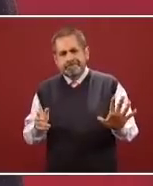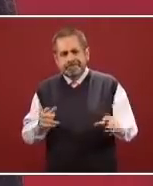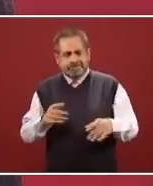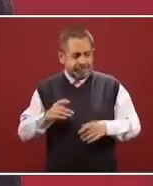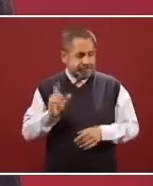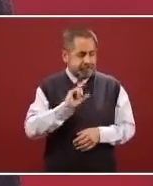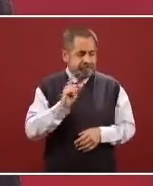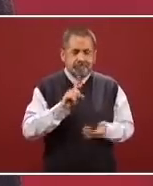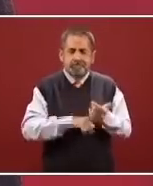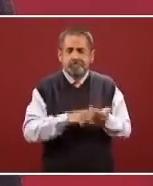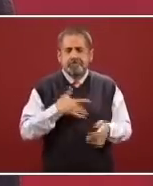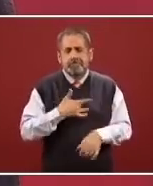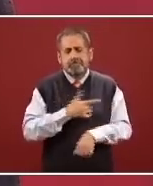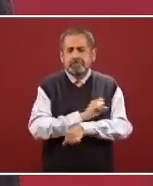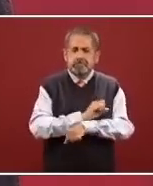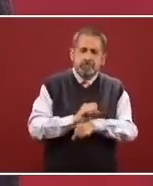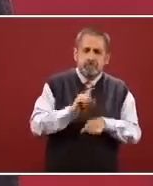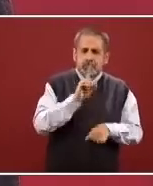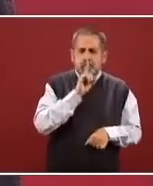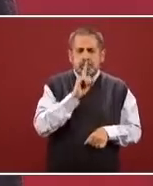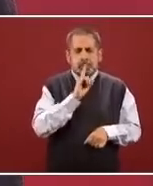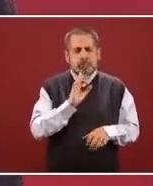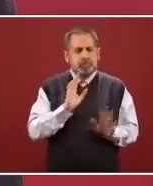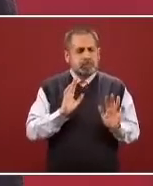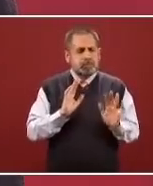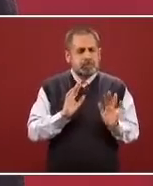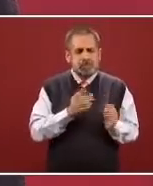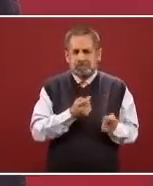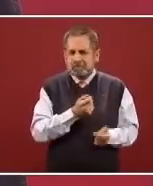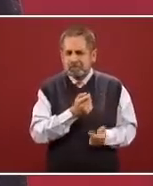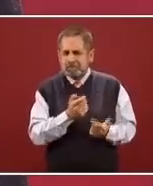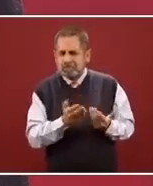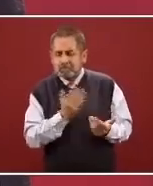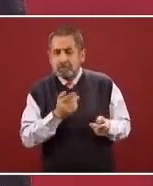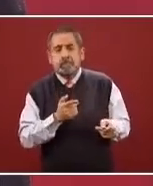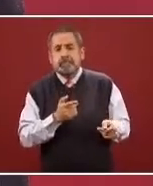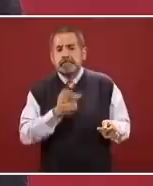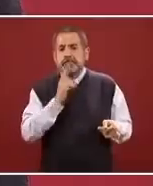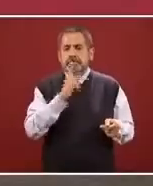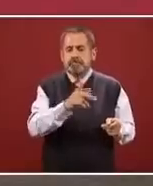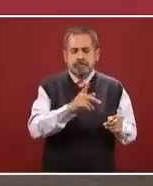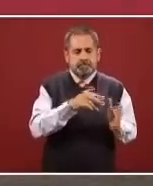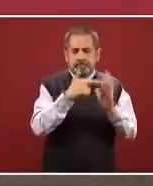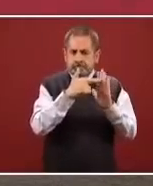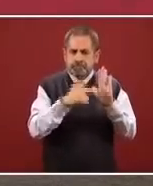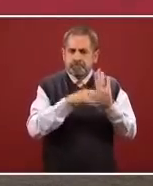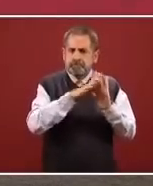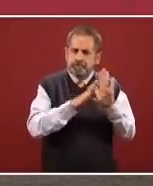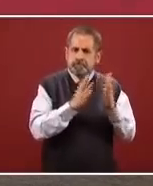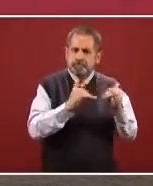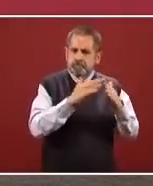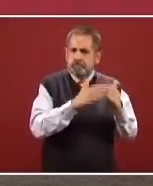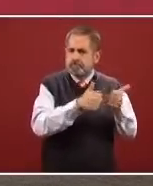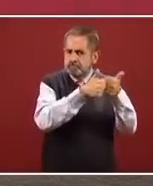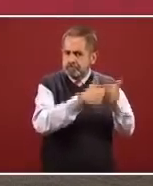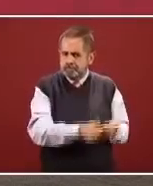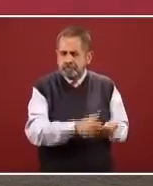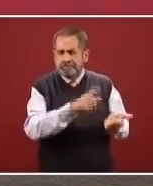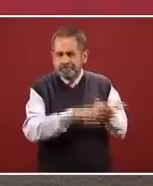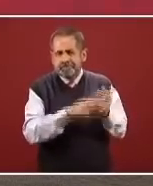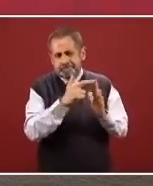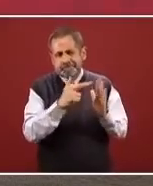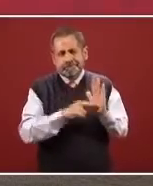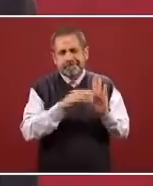casos leves y moderados, y hagan todo el protocolo de atención clínica que se ha puesto en los